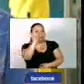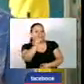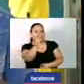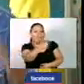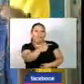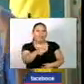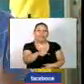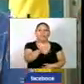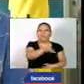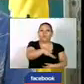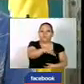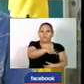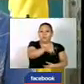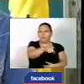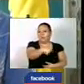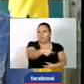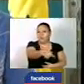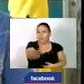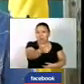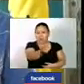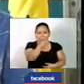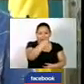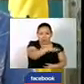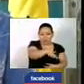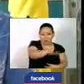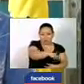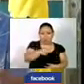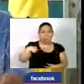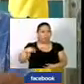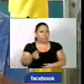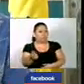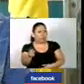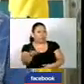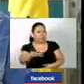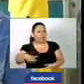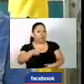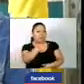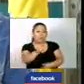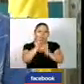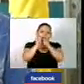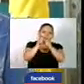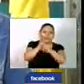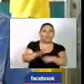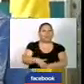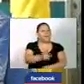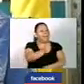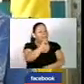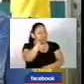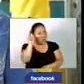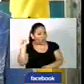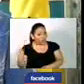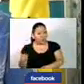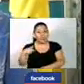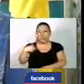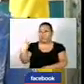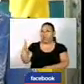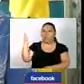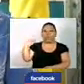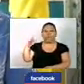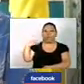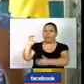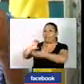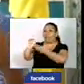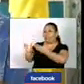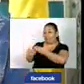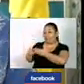porque ya siempre pasamos aquí cuando venimos por estos lados por esta carne es una tradición es algo obligatorio parar aquí chaval